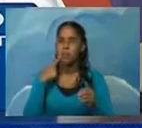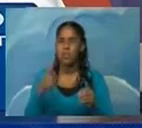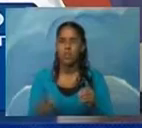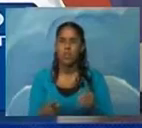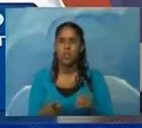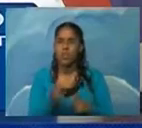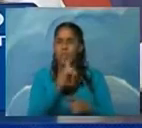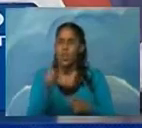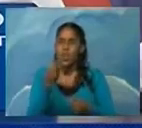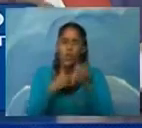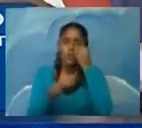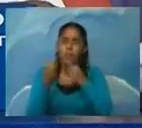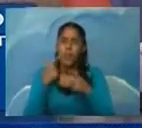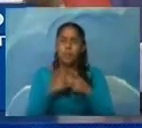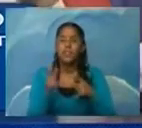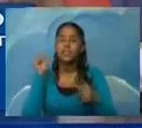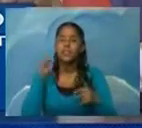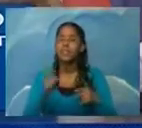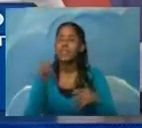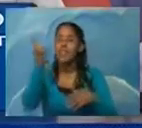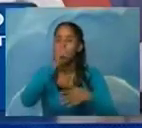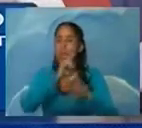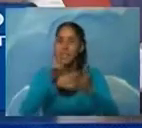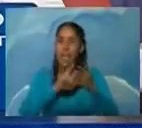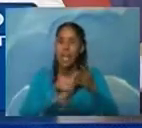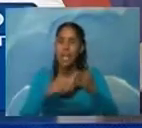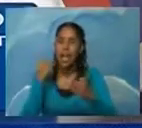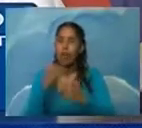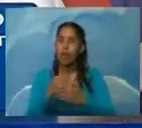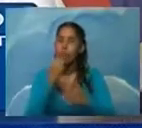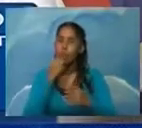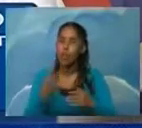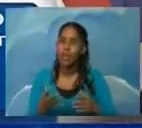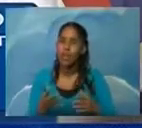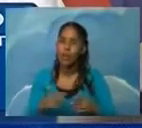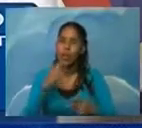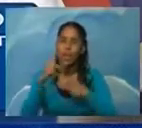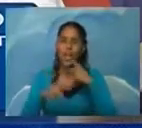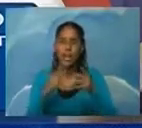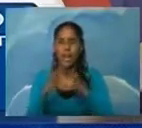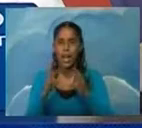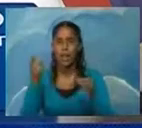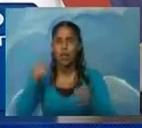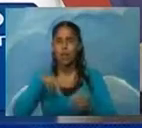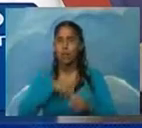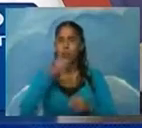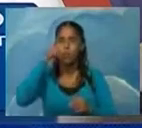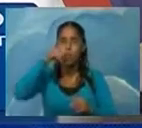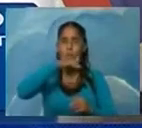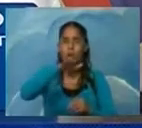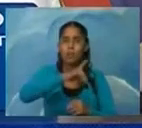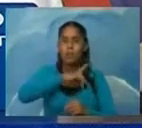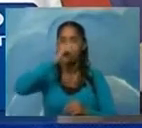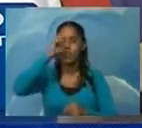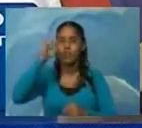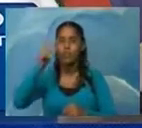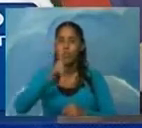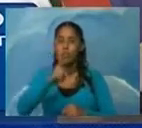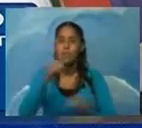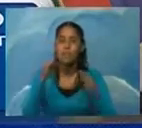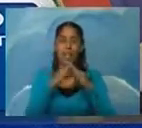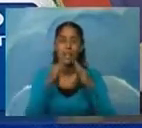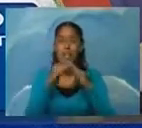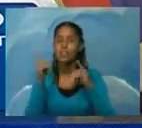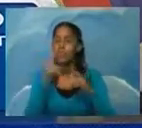cosa de... Pero sí nos la leía como cultura general. Y en mi casa no comían cochino, no,